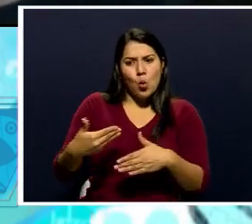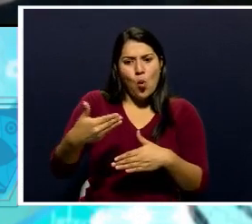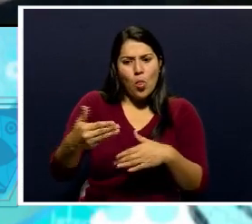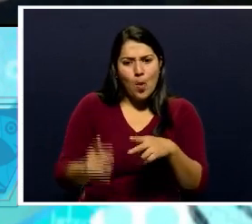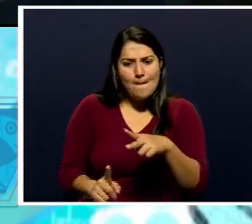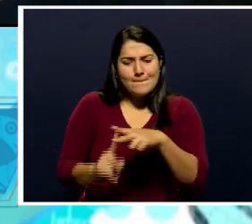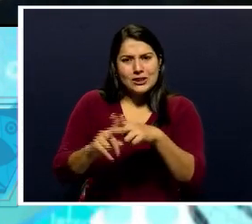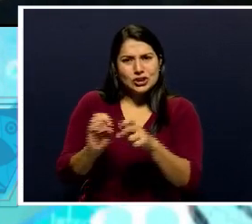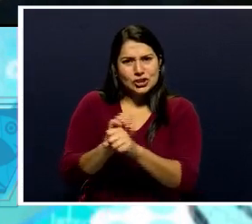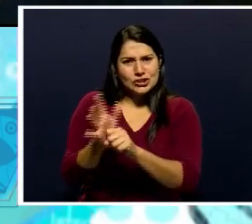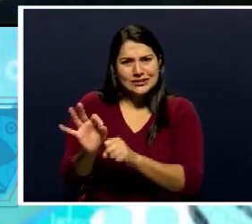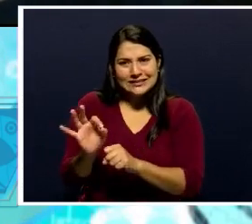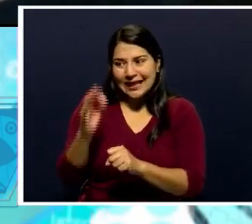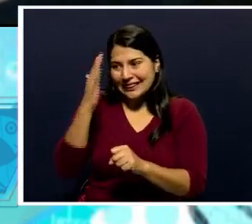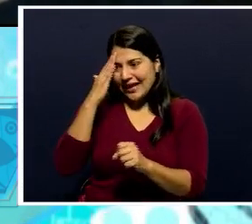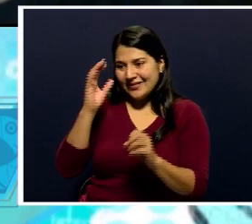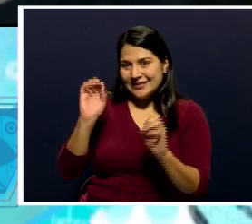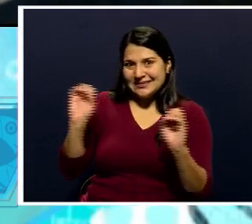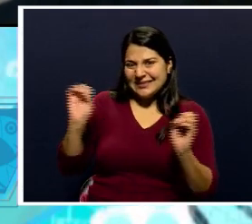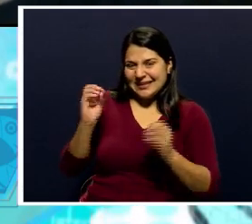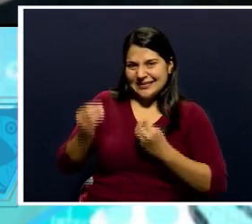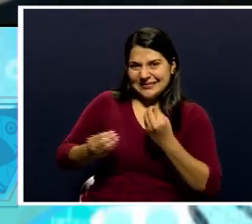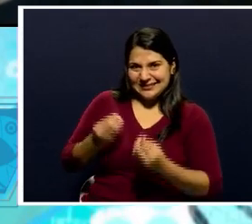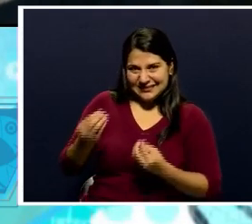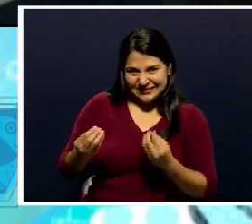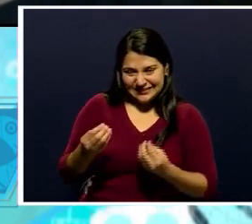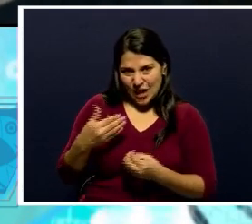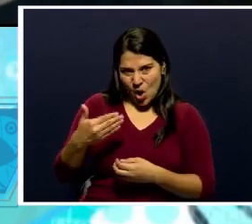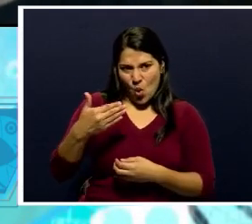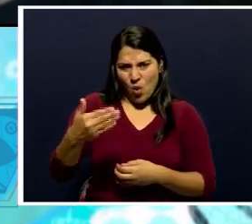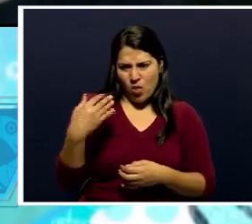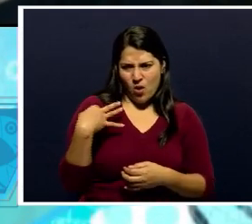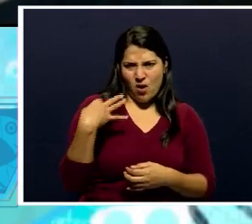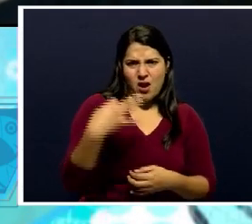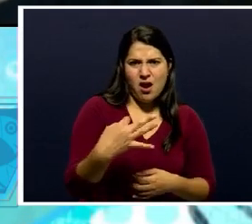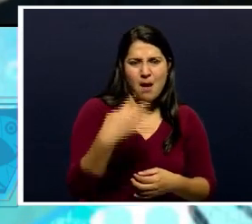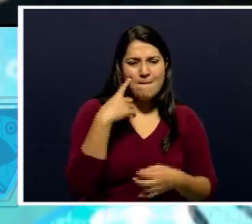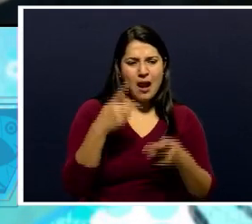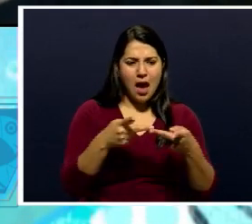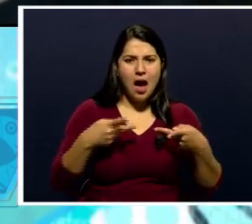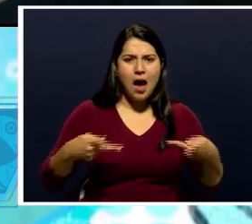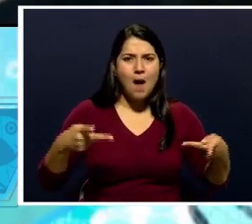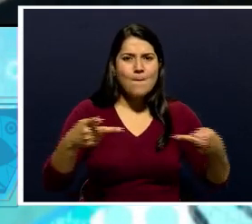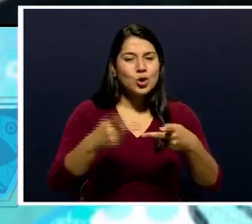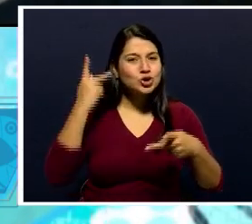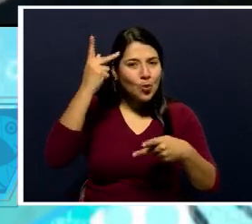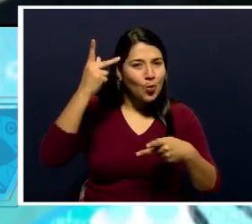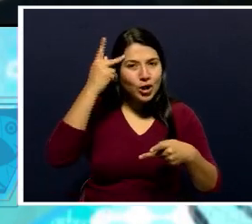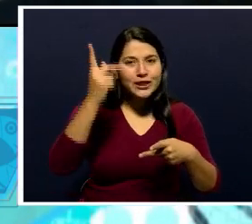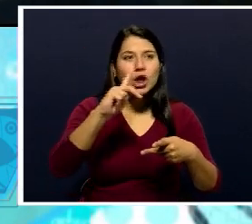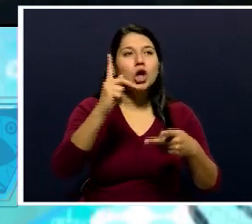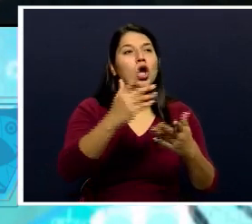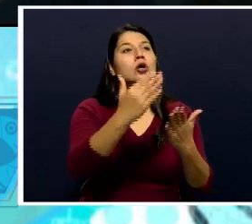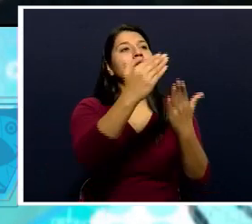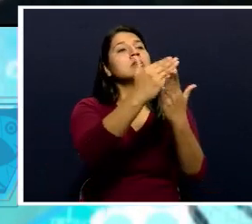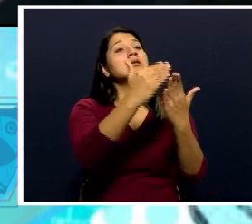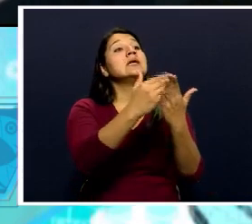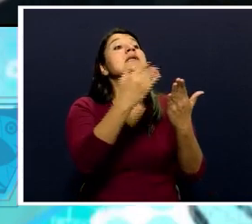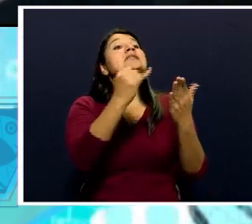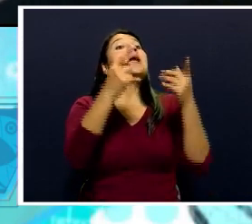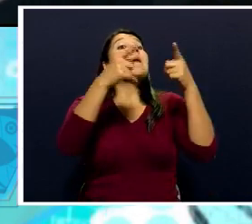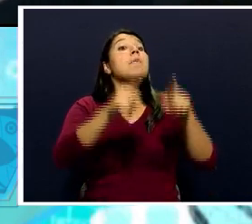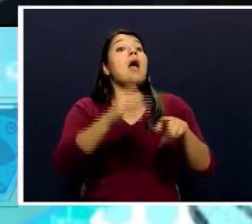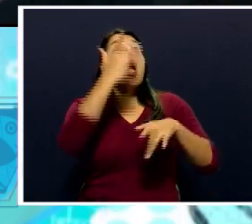lo eligen para un cargo político, no viene con un manual. En caso de pandemia, siga estas instrucciones. Eso